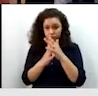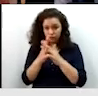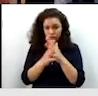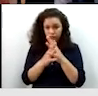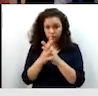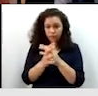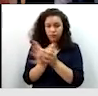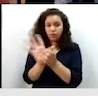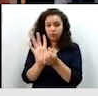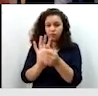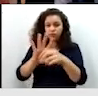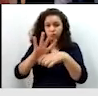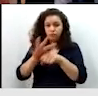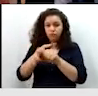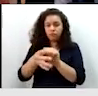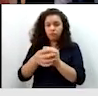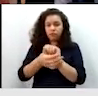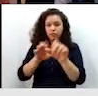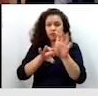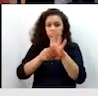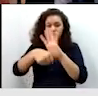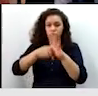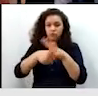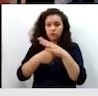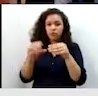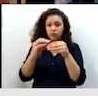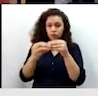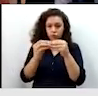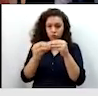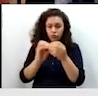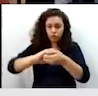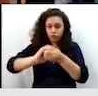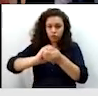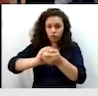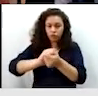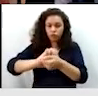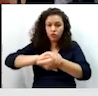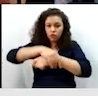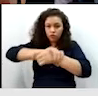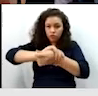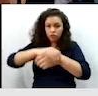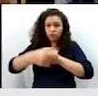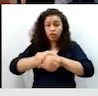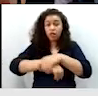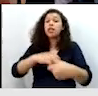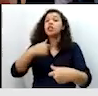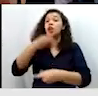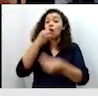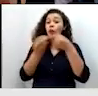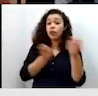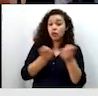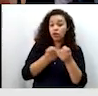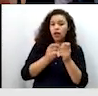contra dedo, los dedos gorditos, uñas, muñecas, y si estoy manejando alimentos, hasta los